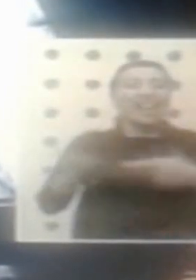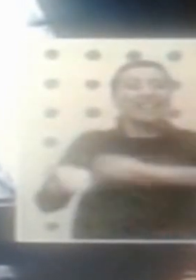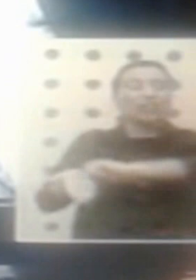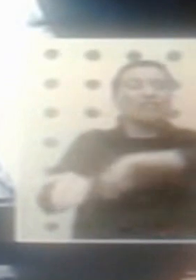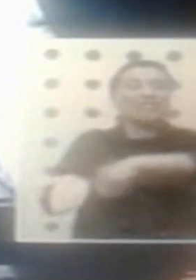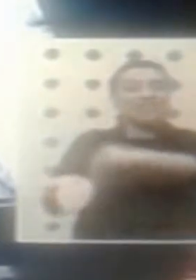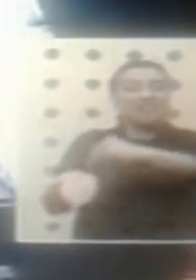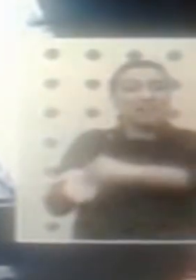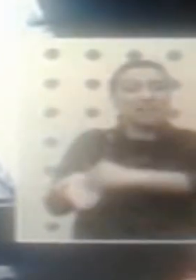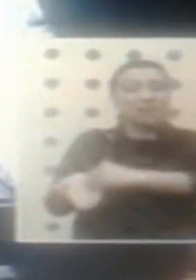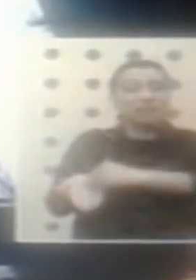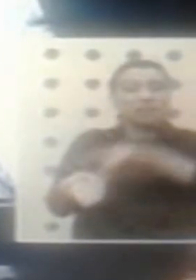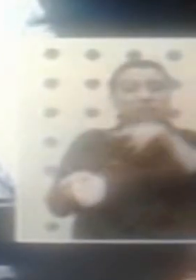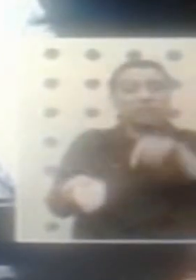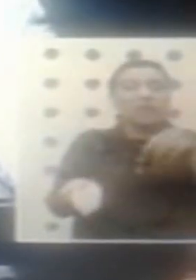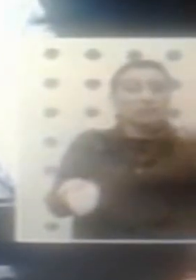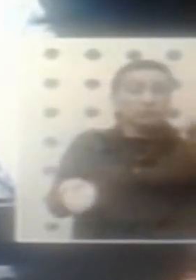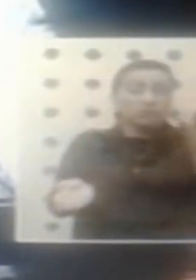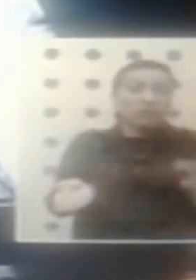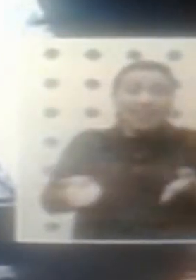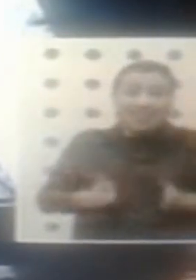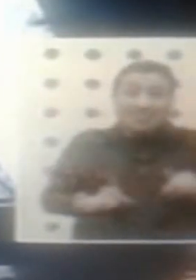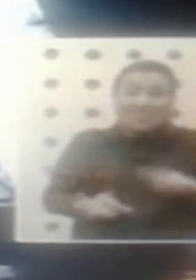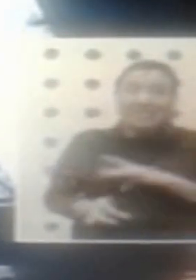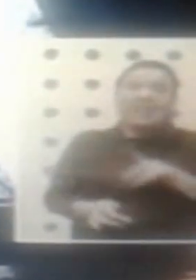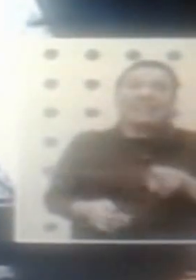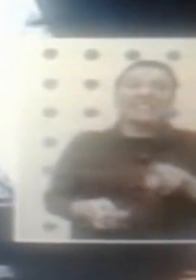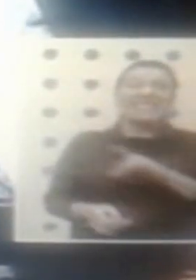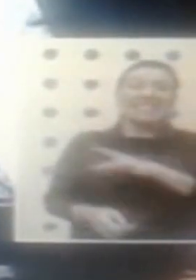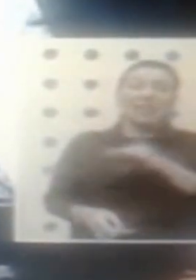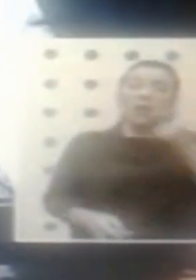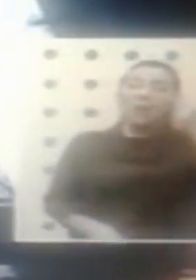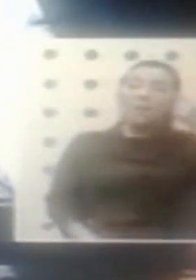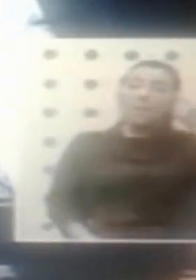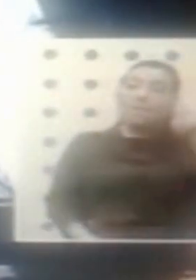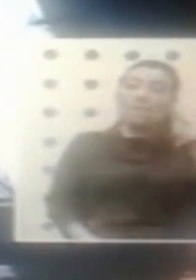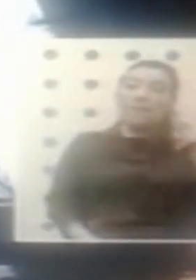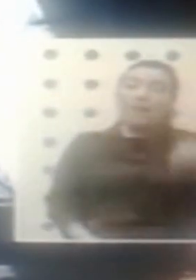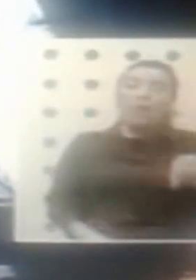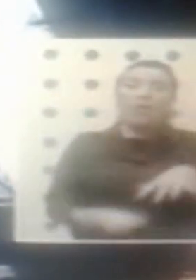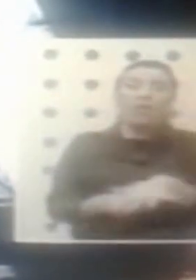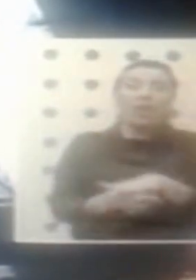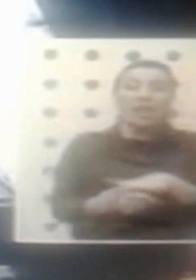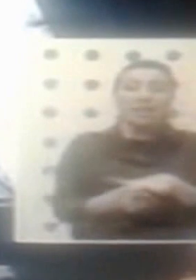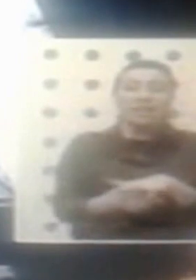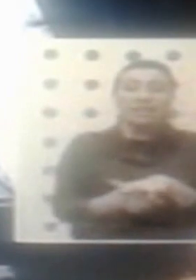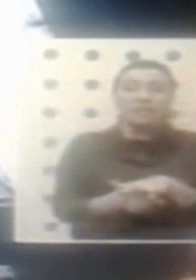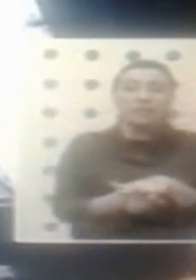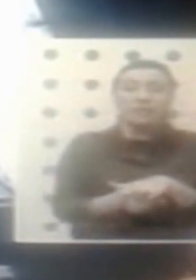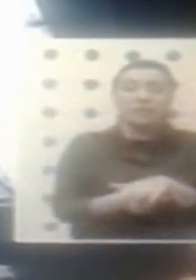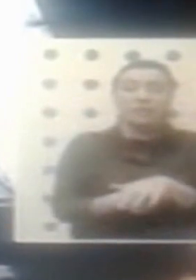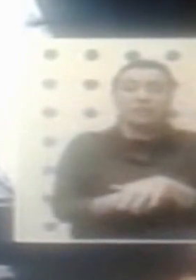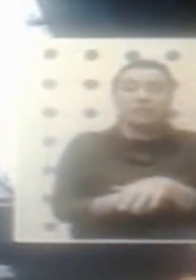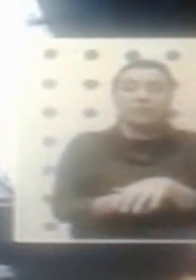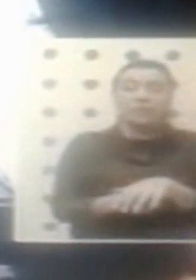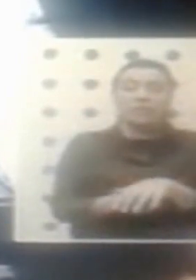civil y reconocer en la calidad de chilenos. Sin embargo, cuando esta situación se da en el